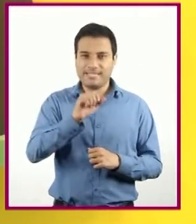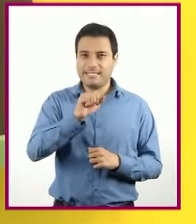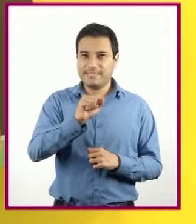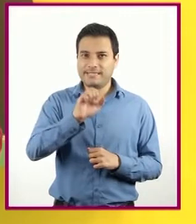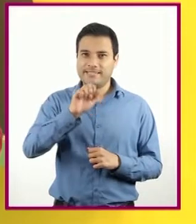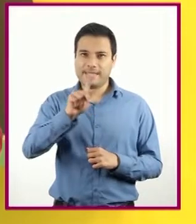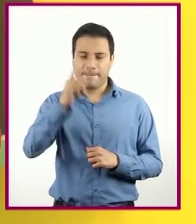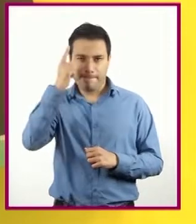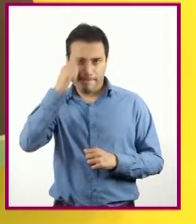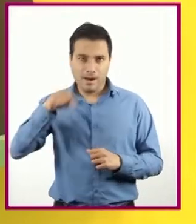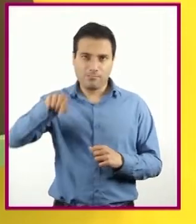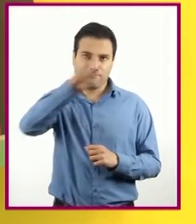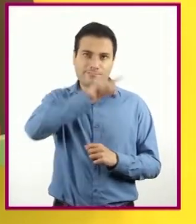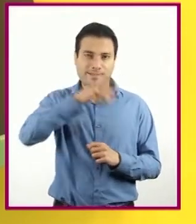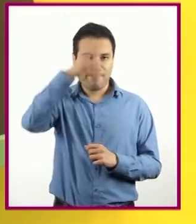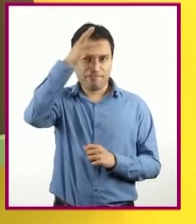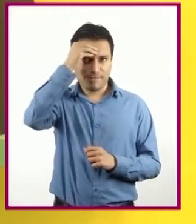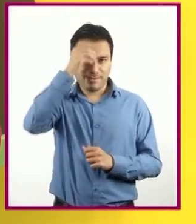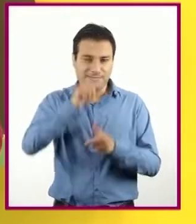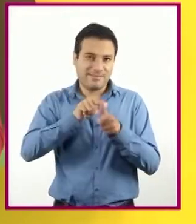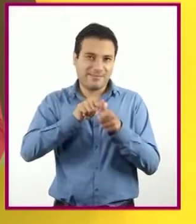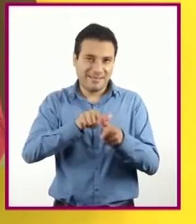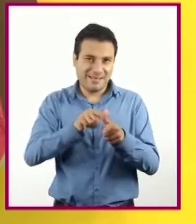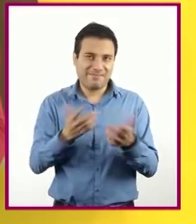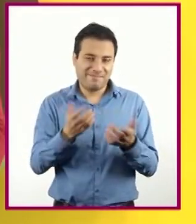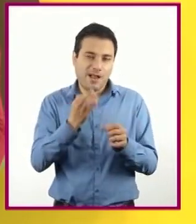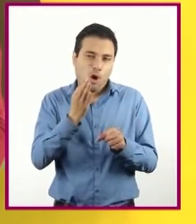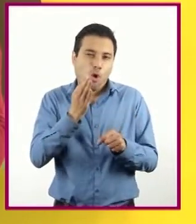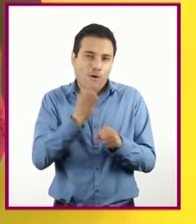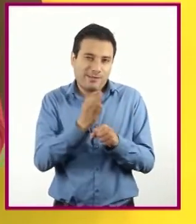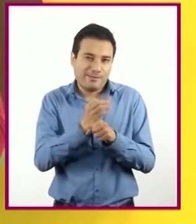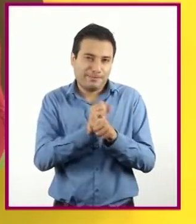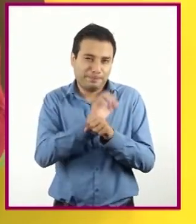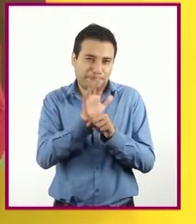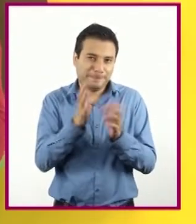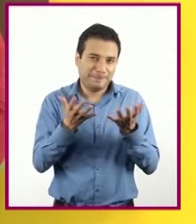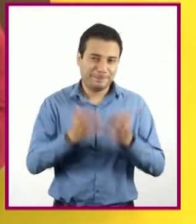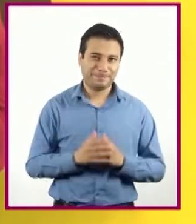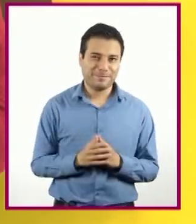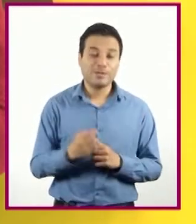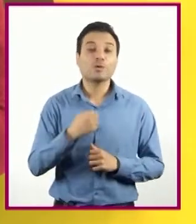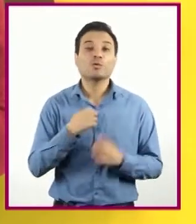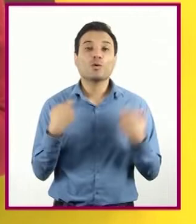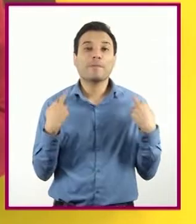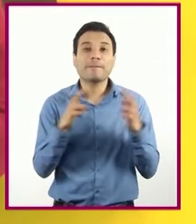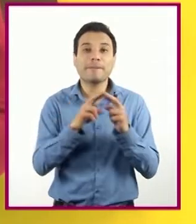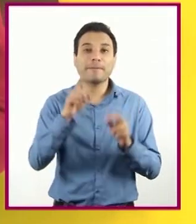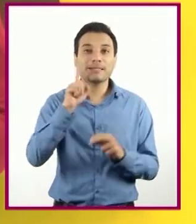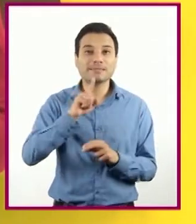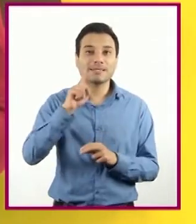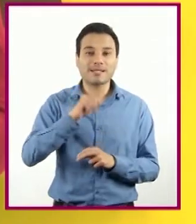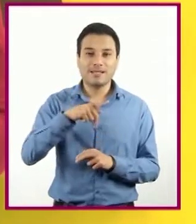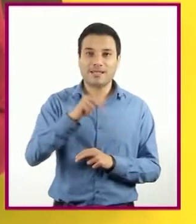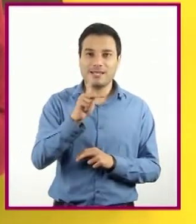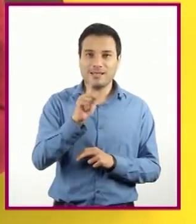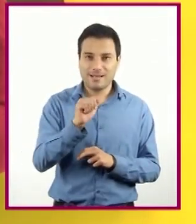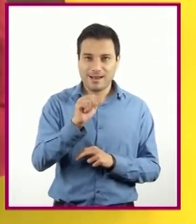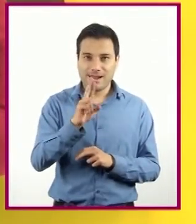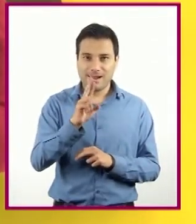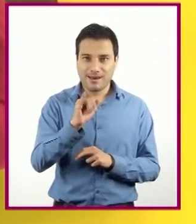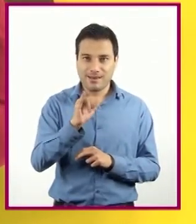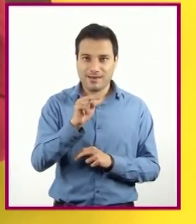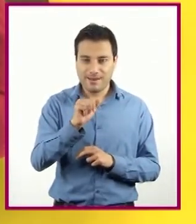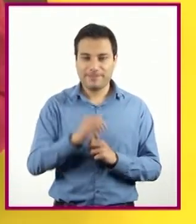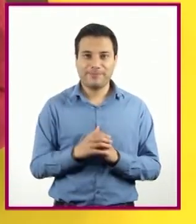que continúen con su aprendizaje en este periodo de contingencia. Soy la maestra Karina Araceli Flores Cordero